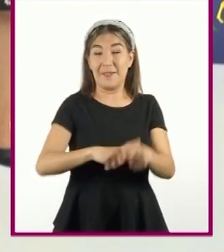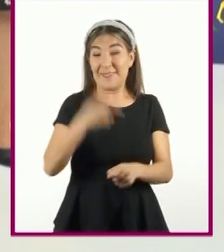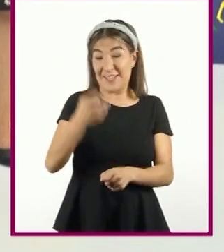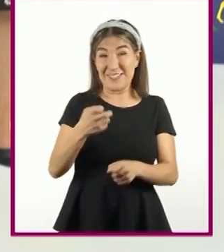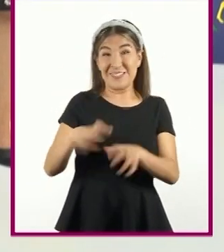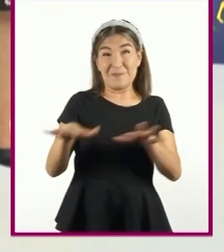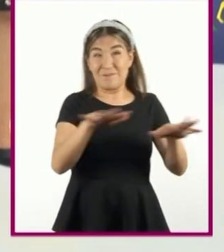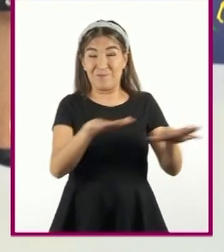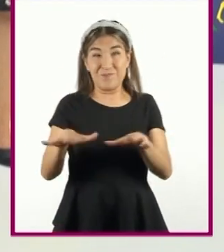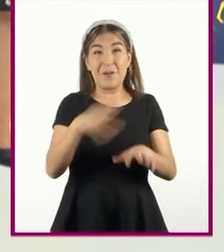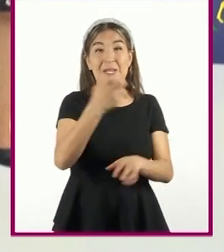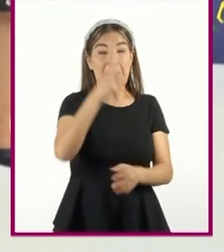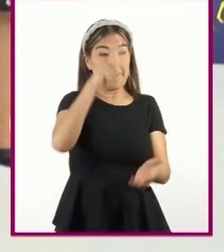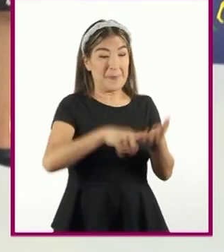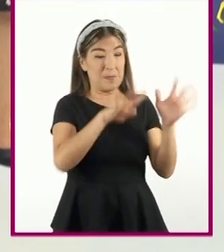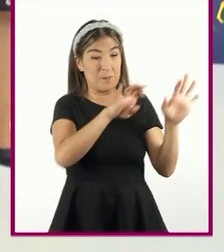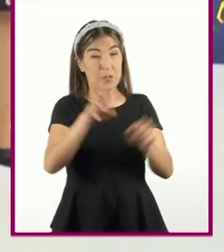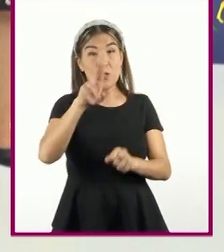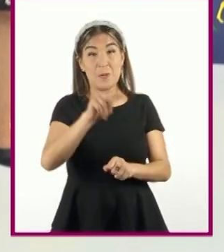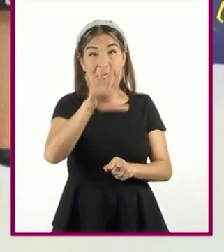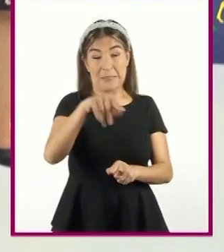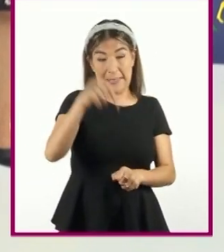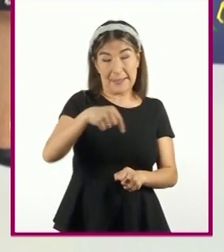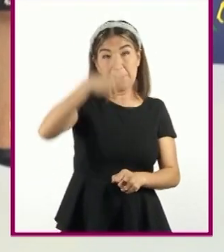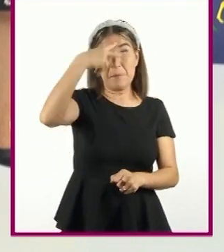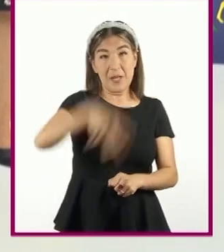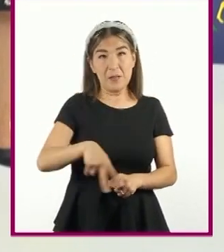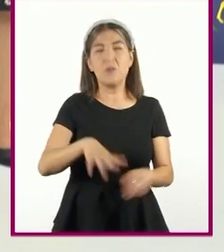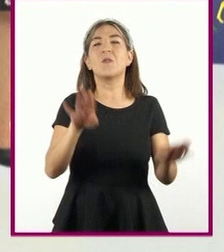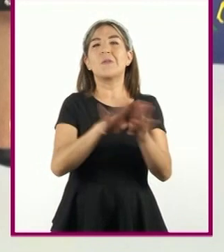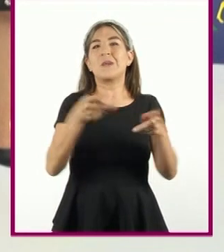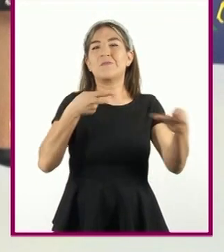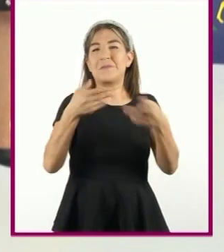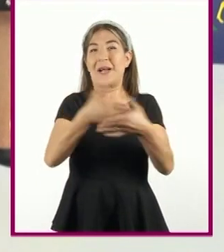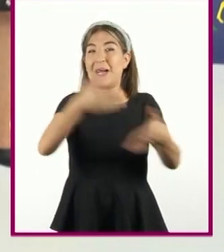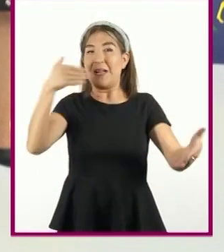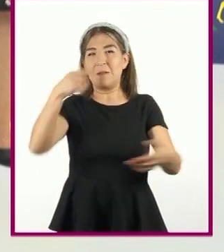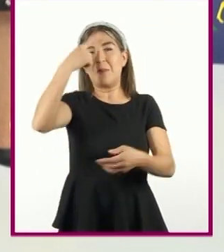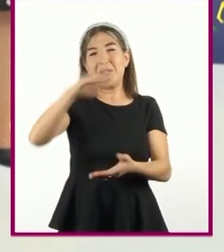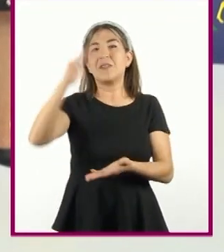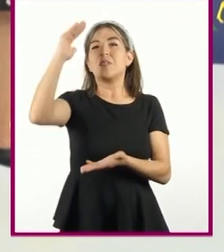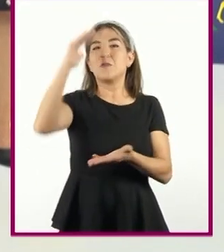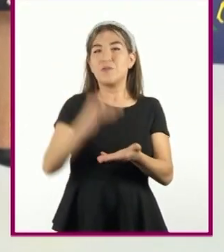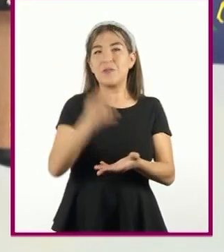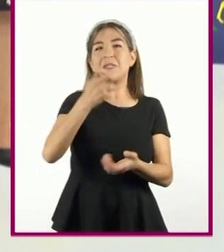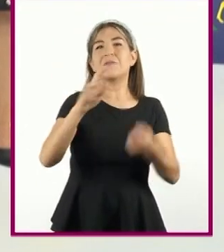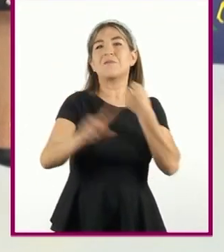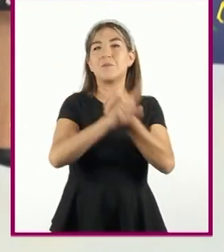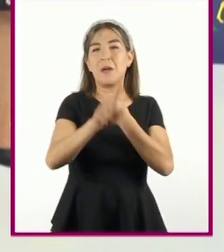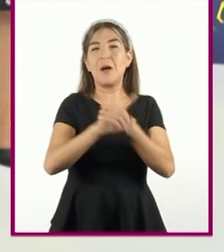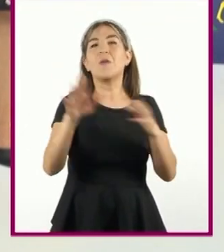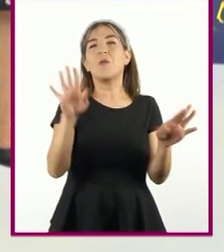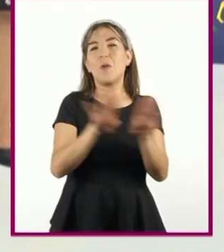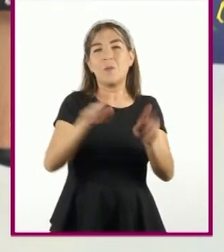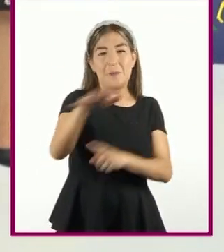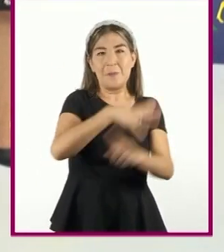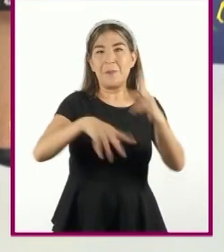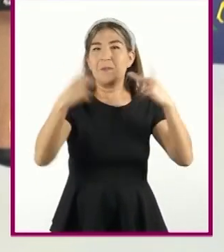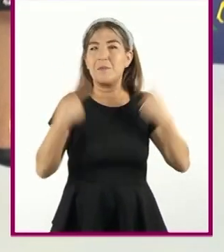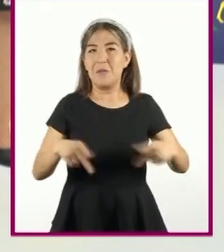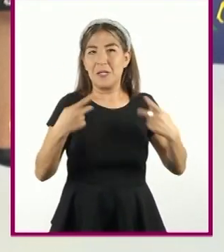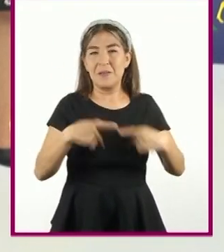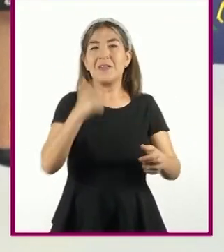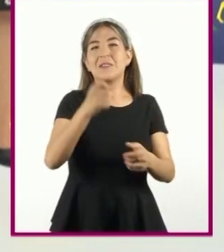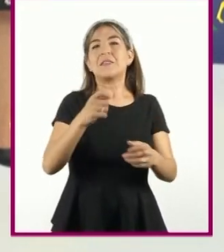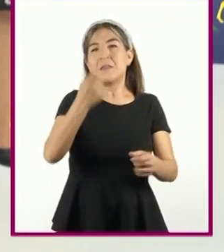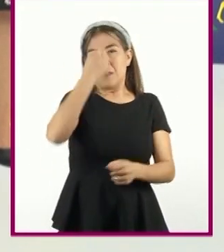de 1985 en México, se tomaron medidas para reducir la vulnerabilidad de la población, como